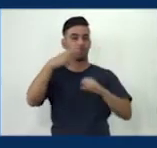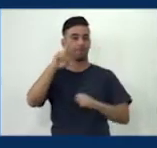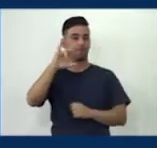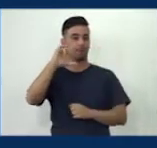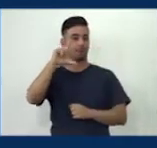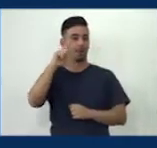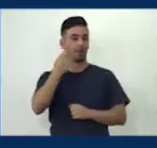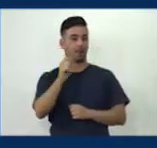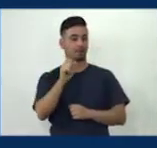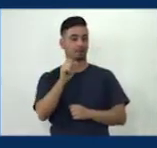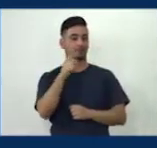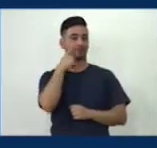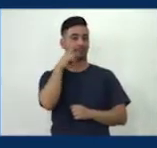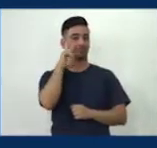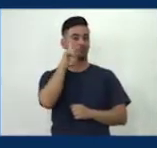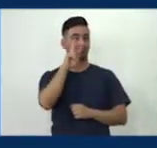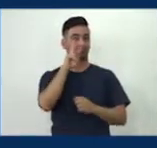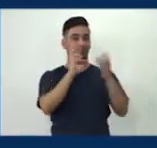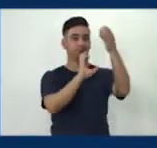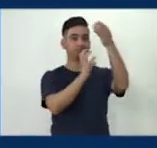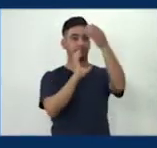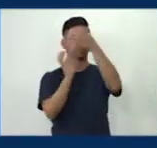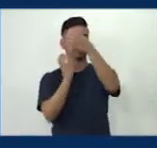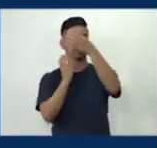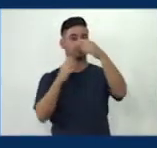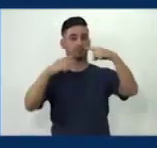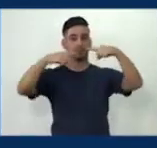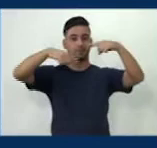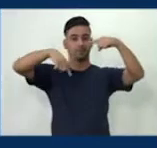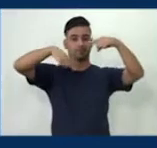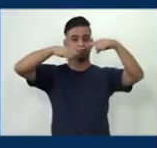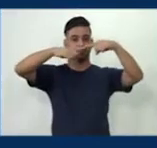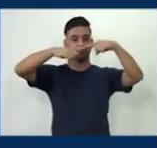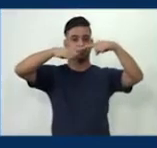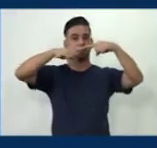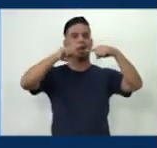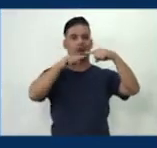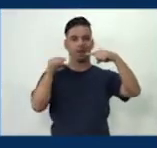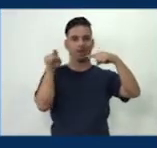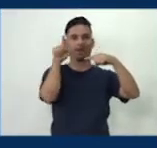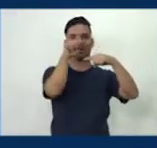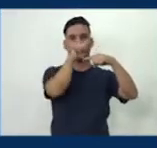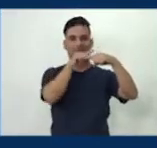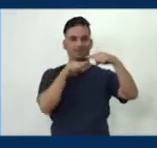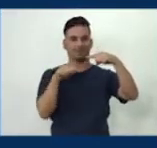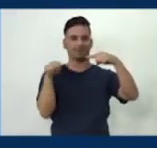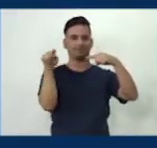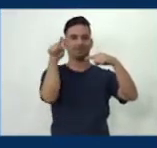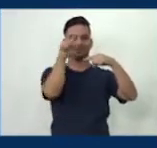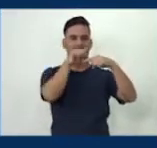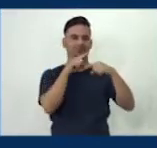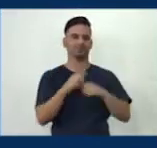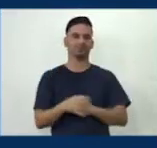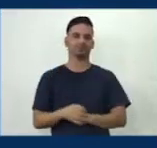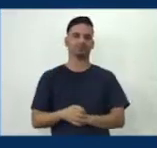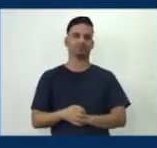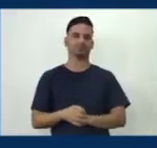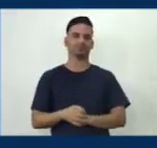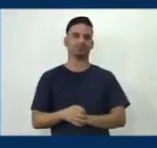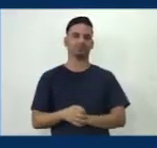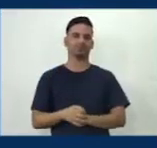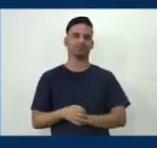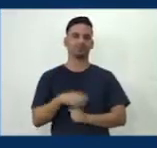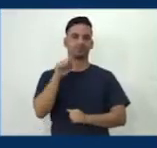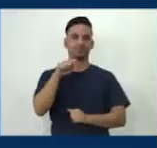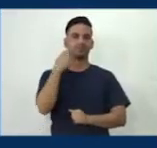a partir de su tabla y un interruptor cerrado. Por lo tanto, después ya estoy en condiciones entonces de ubicar el primer amperímetro